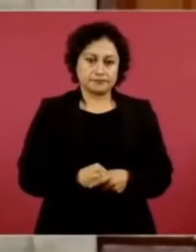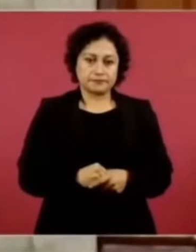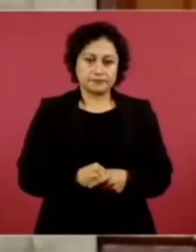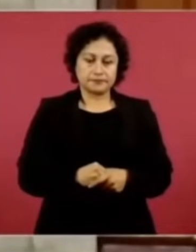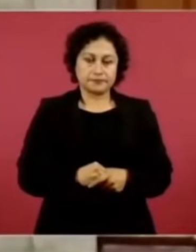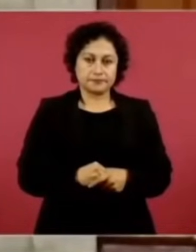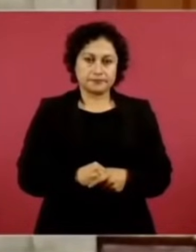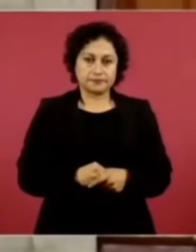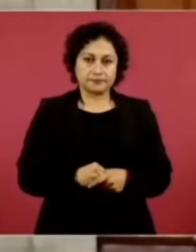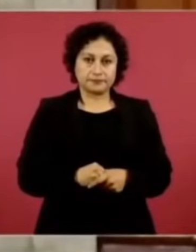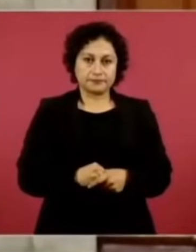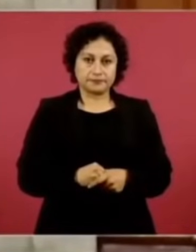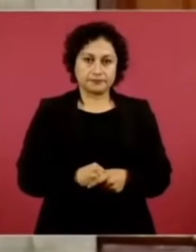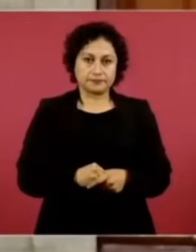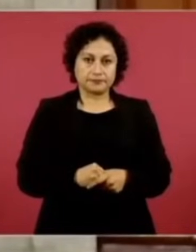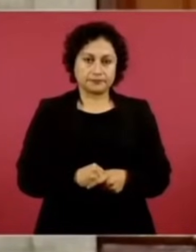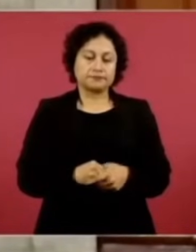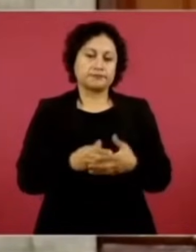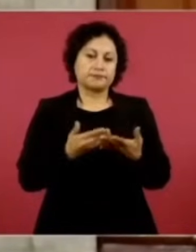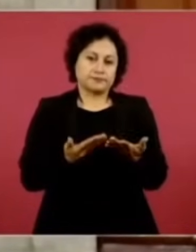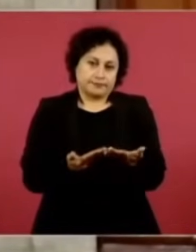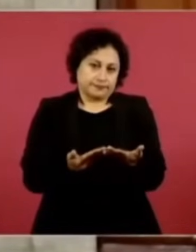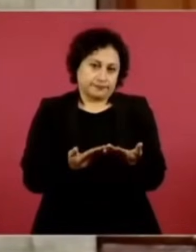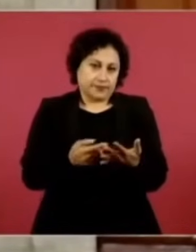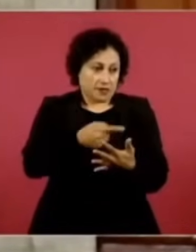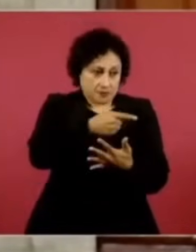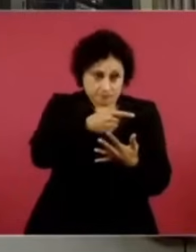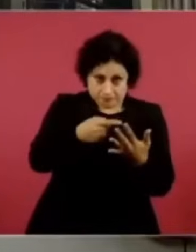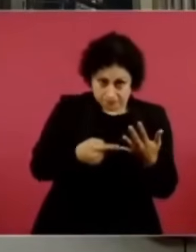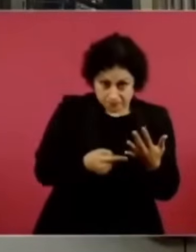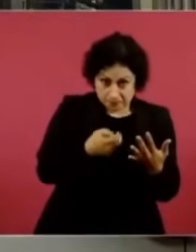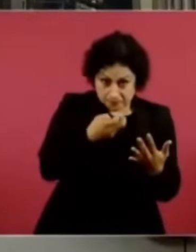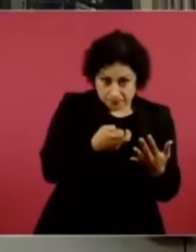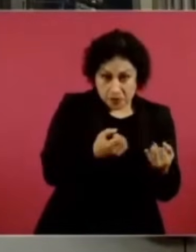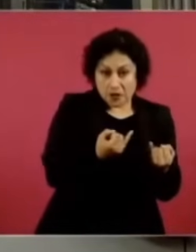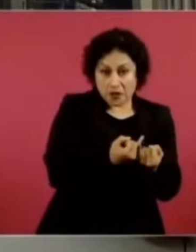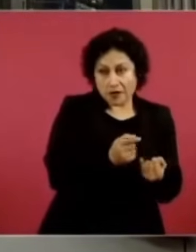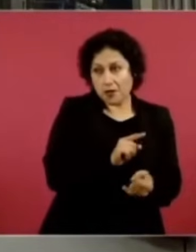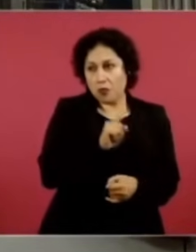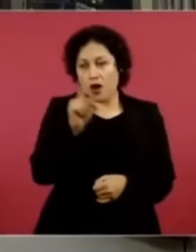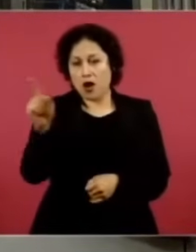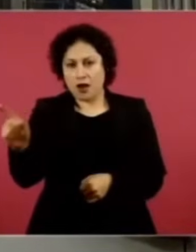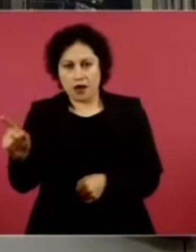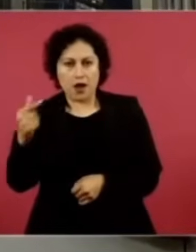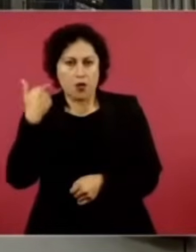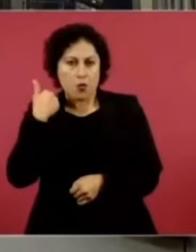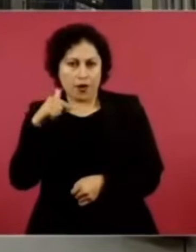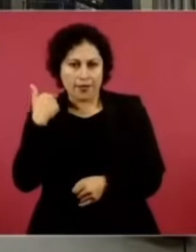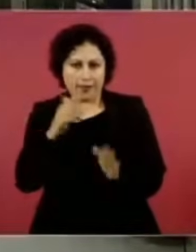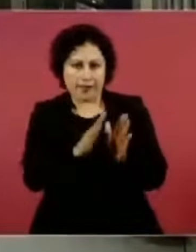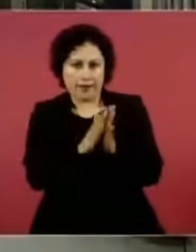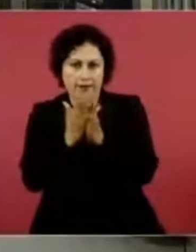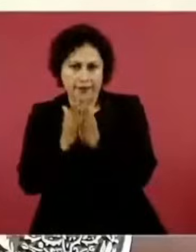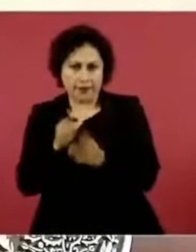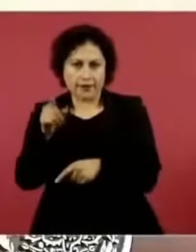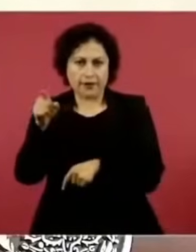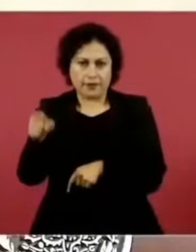Entonces lo mismo la Feria de Guadalajara, de 55.